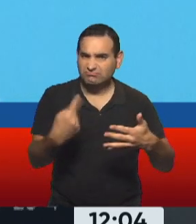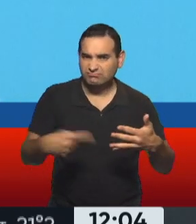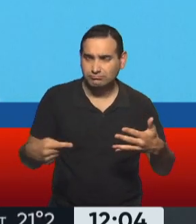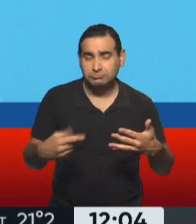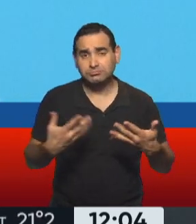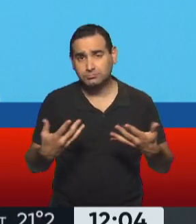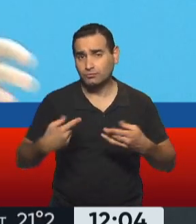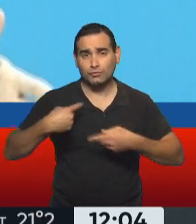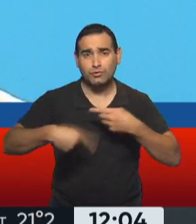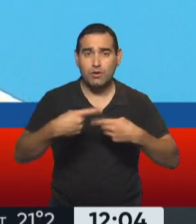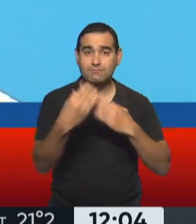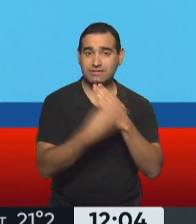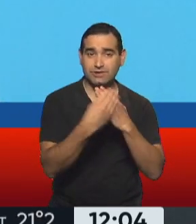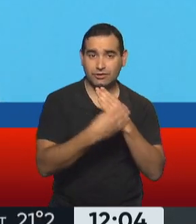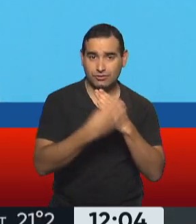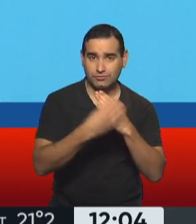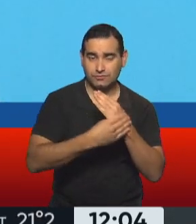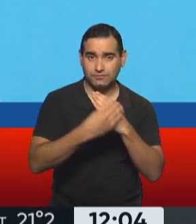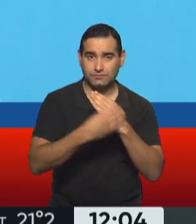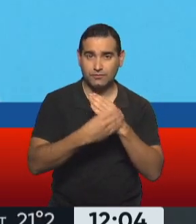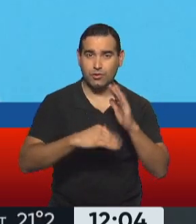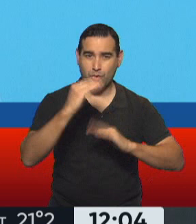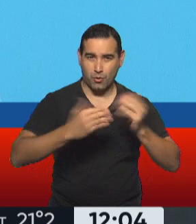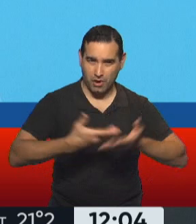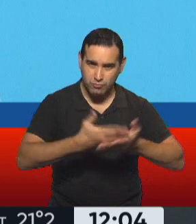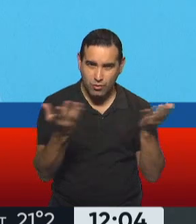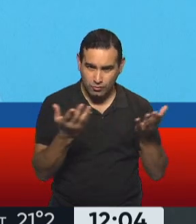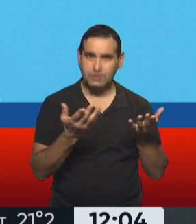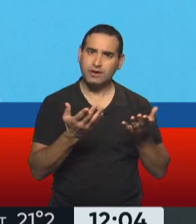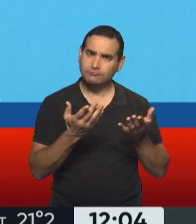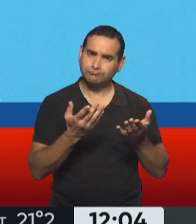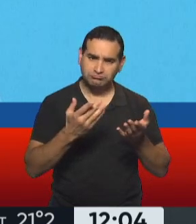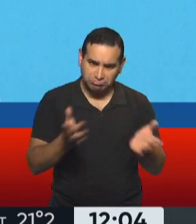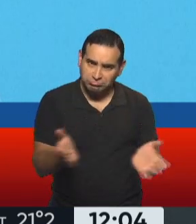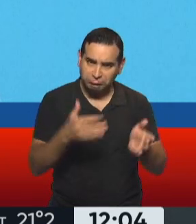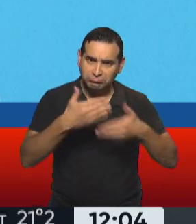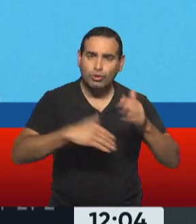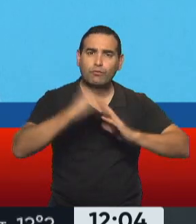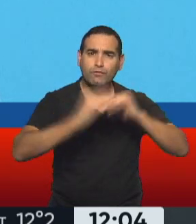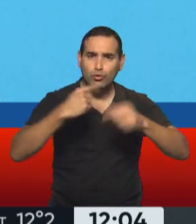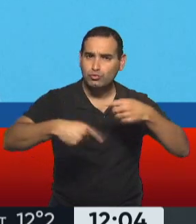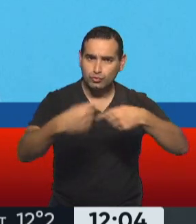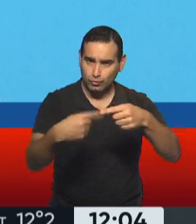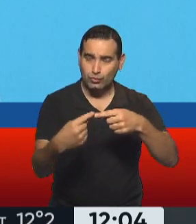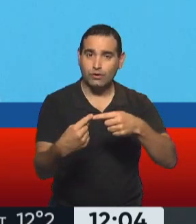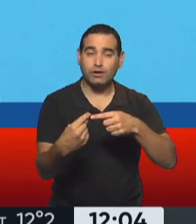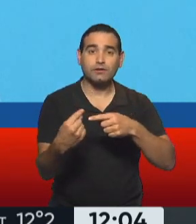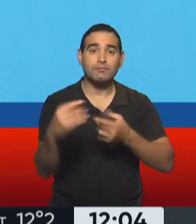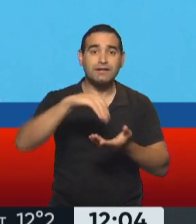con un ministerio de obra pública, de infraestructura, avanzar con obras, avanzar también